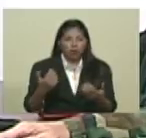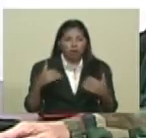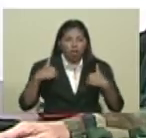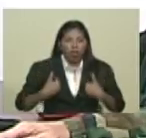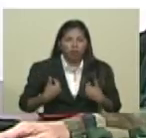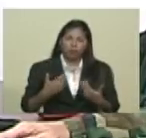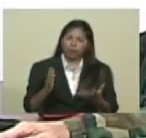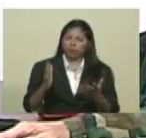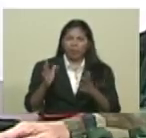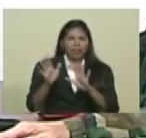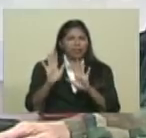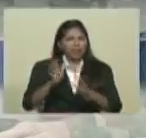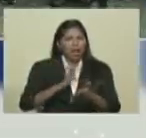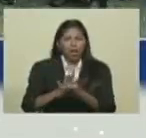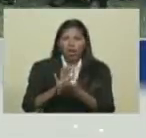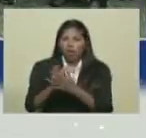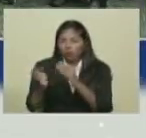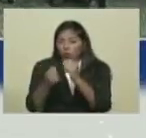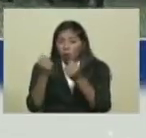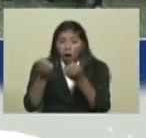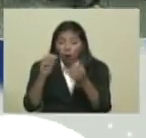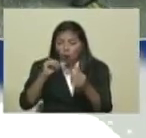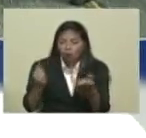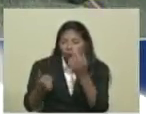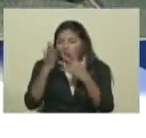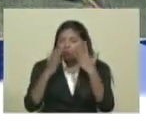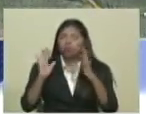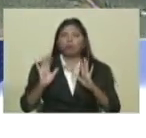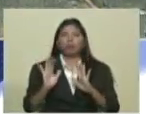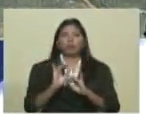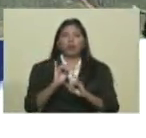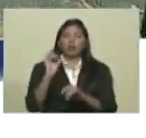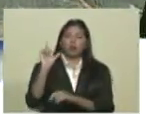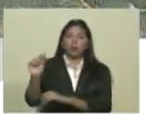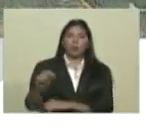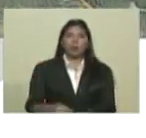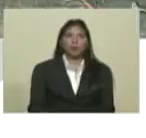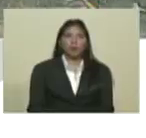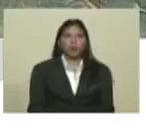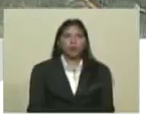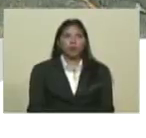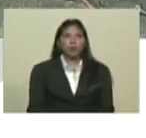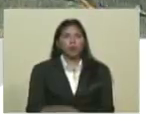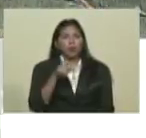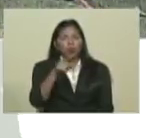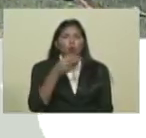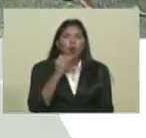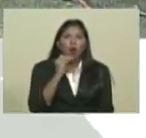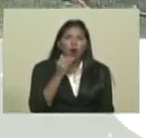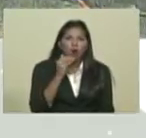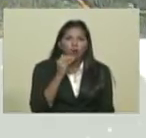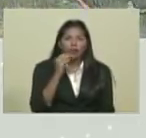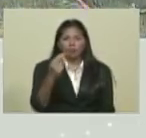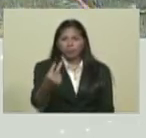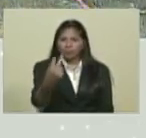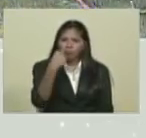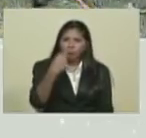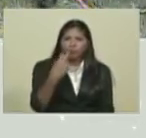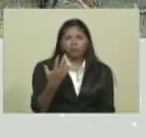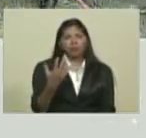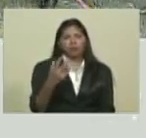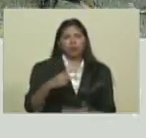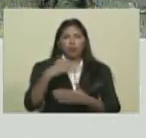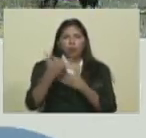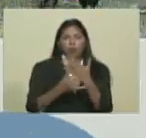una agüita en la cara. A ti, joven venezolano, a ti, por el cual estamos haciendo el Plan Chamba Juvenil, oído al tambor Plan Chamba